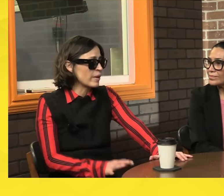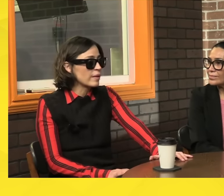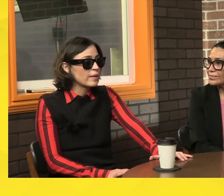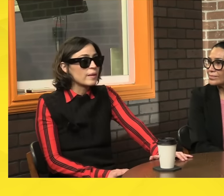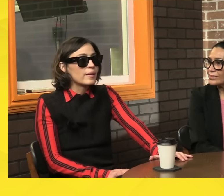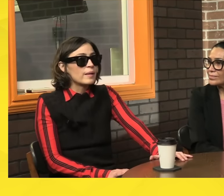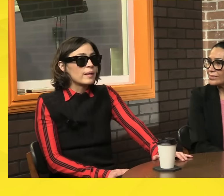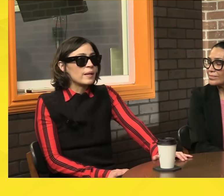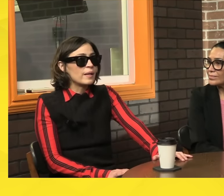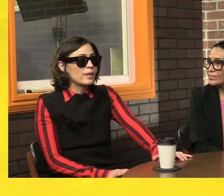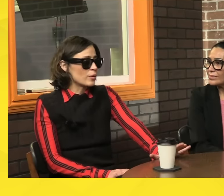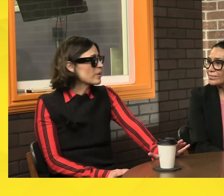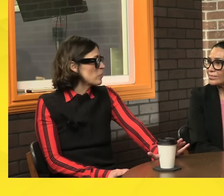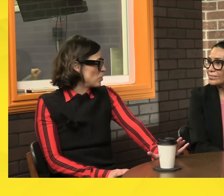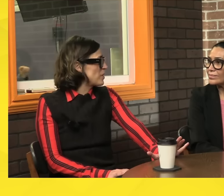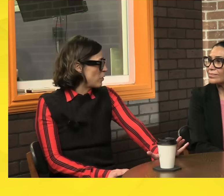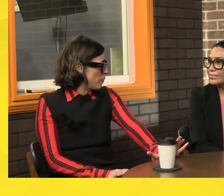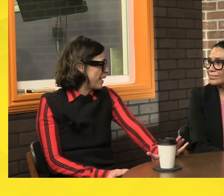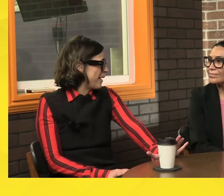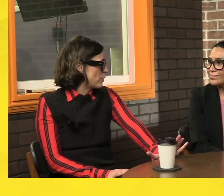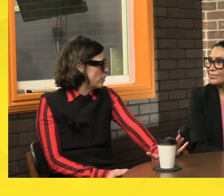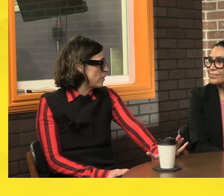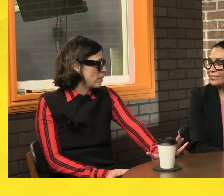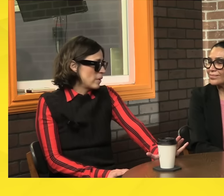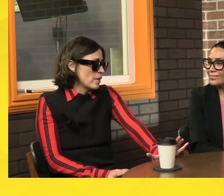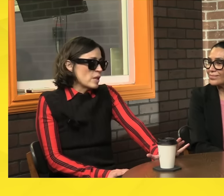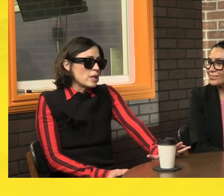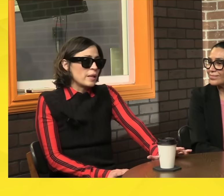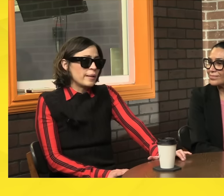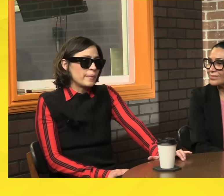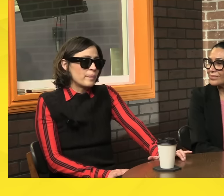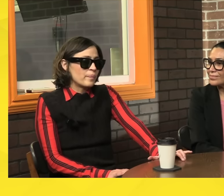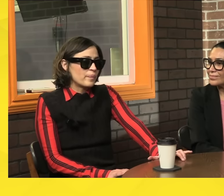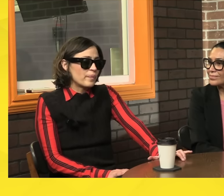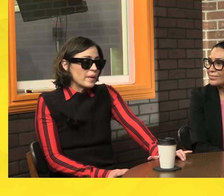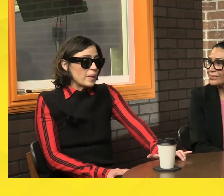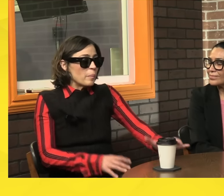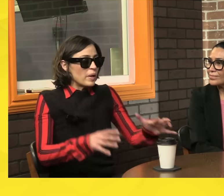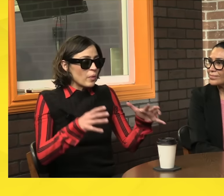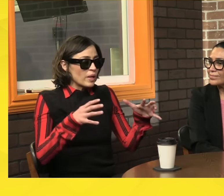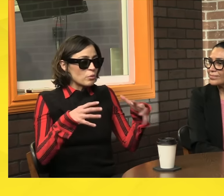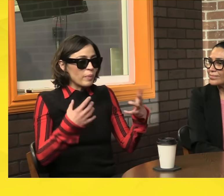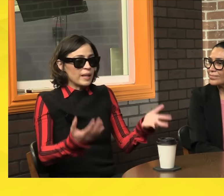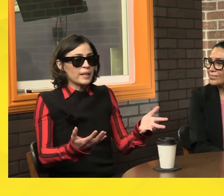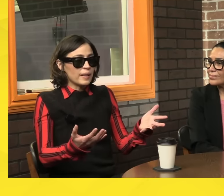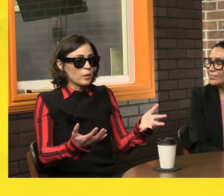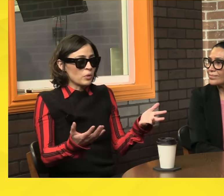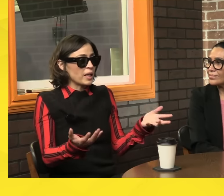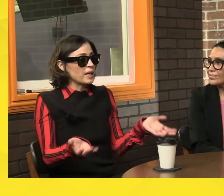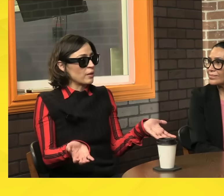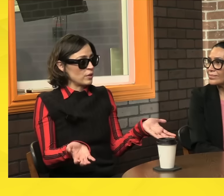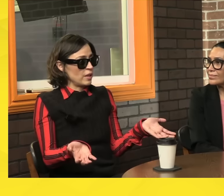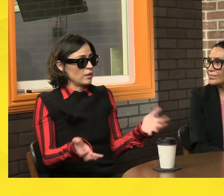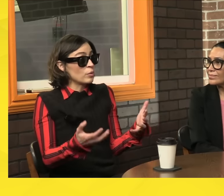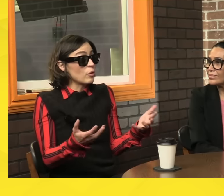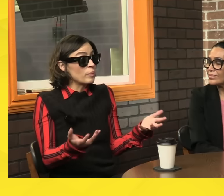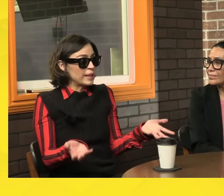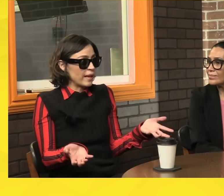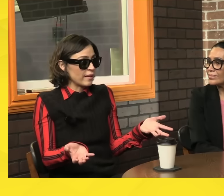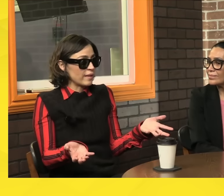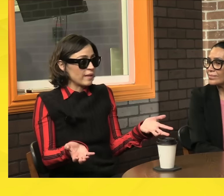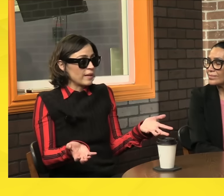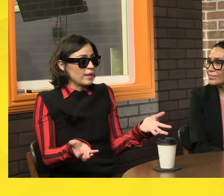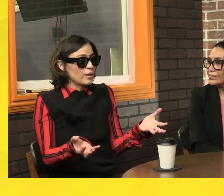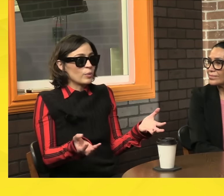lograba eh Y yo creo que muchos se acobardar e pero es un valiente con una generosidad y una